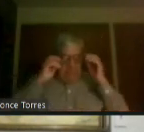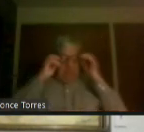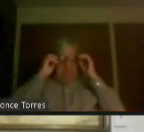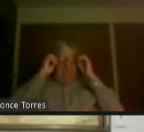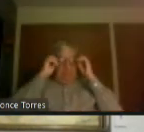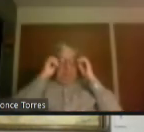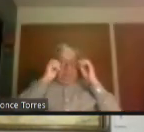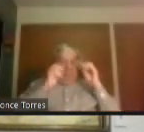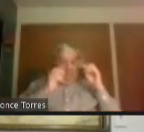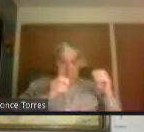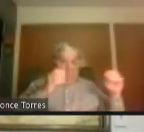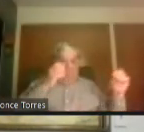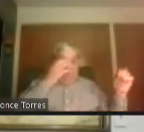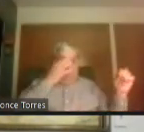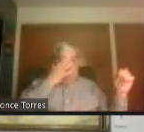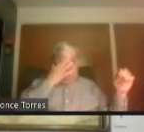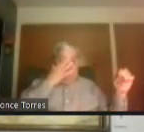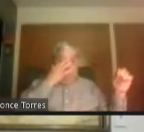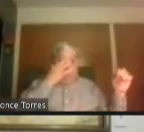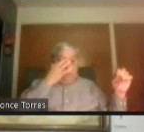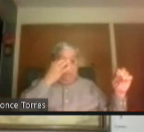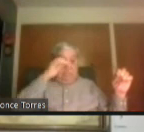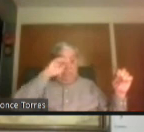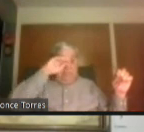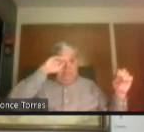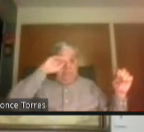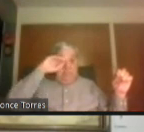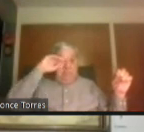Gracias. ¿Se escucha?